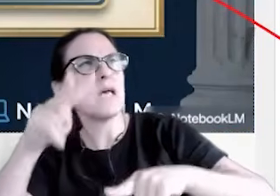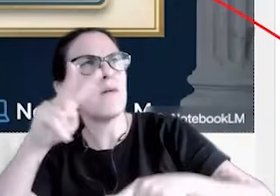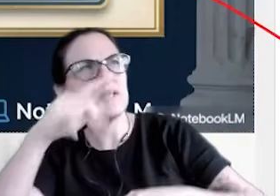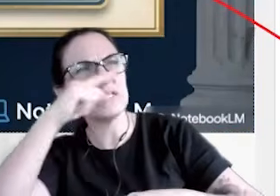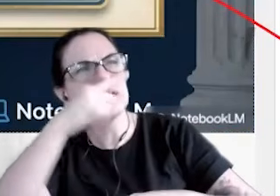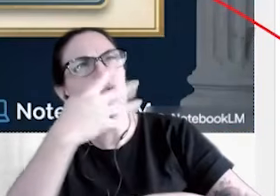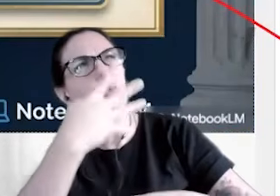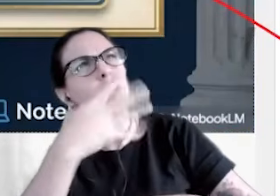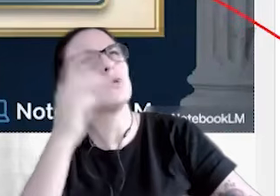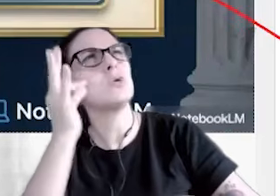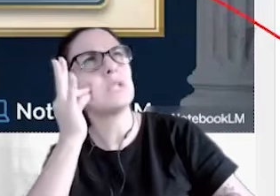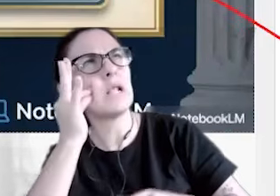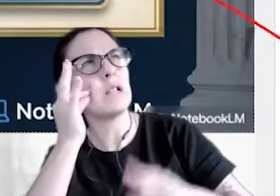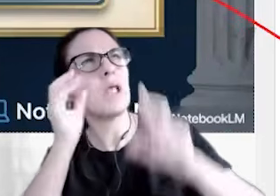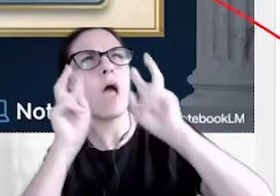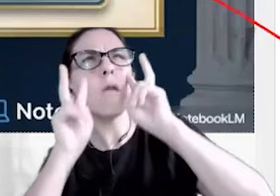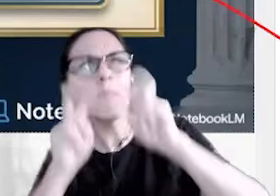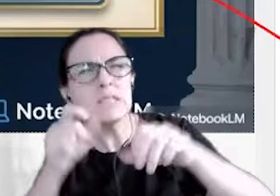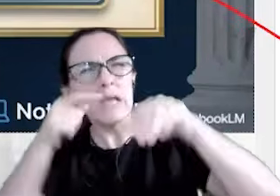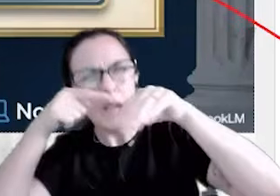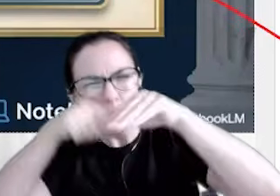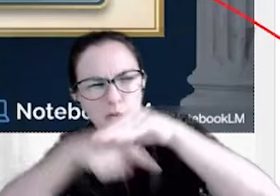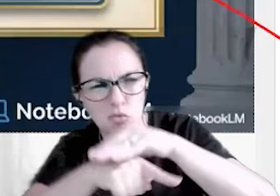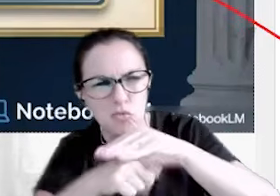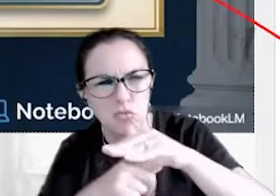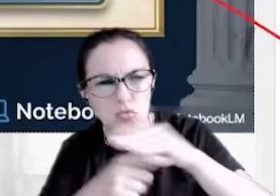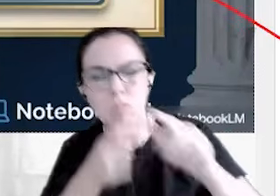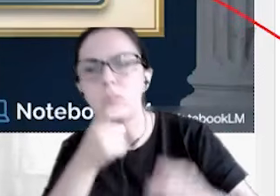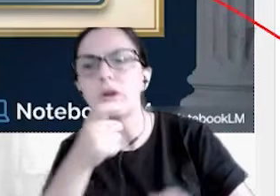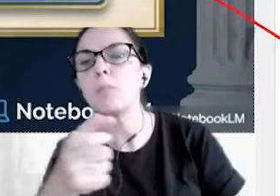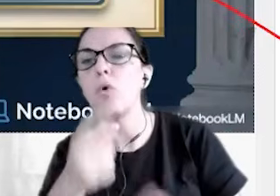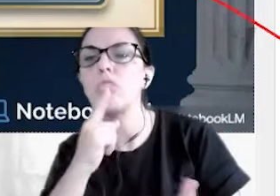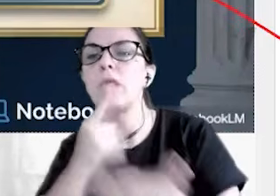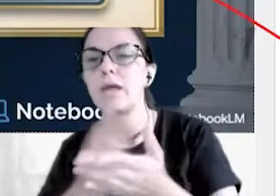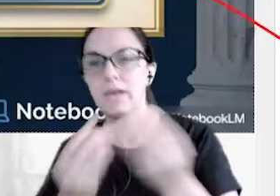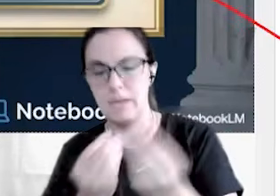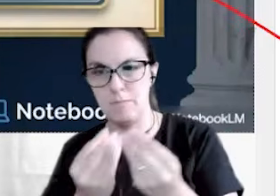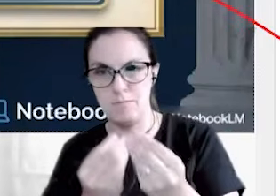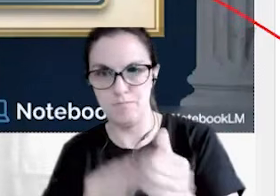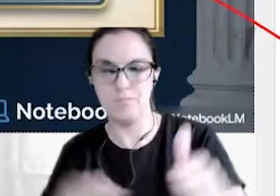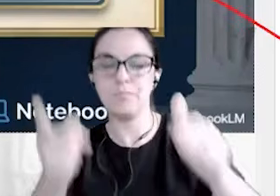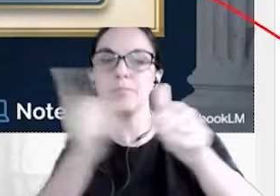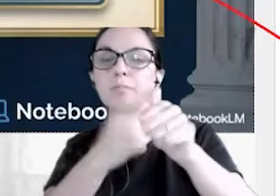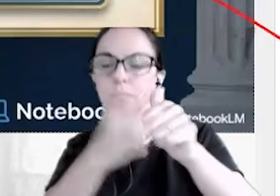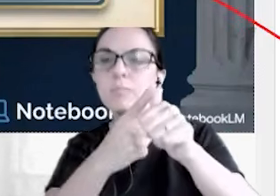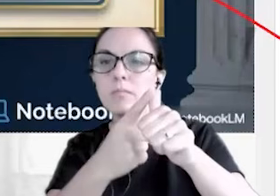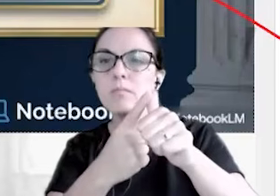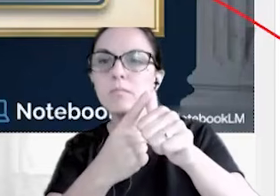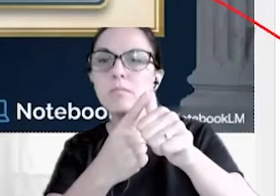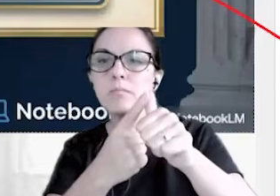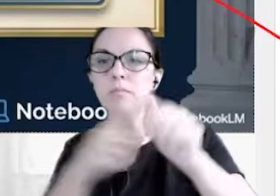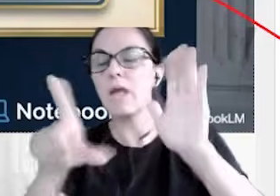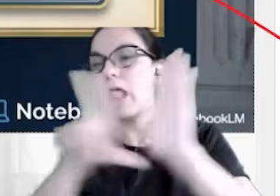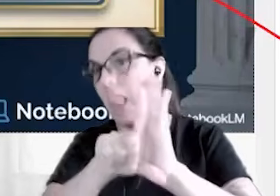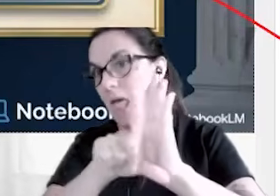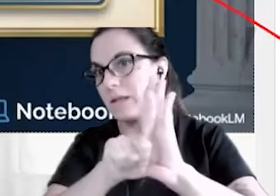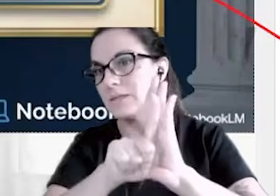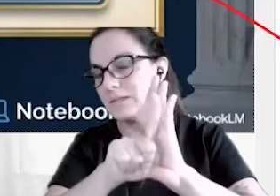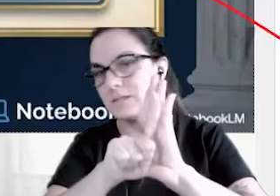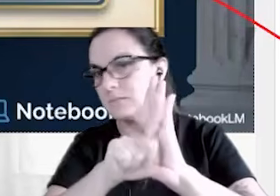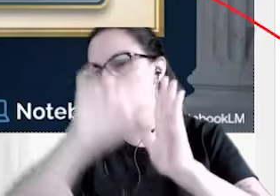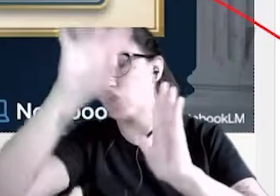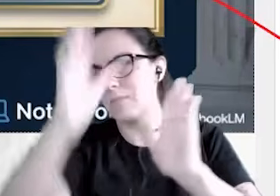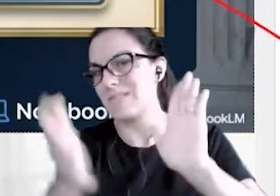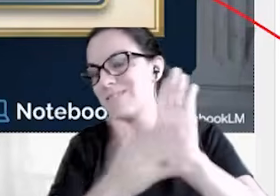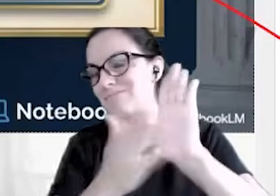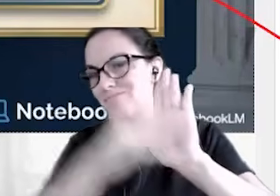dice, punto número 1, y esto lo sabemos todos, la primera interpretación de la ley es la propia letra. Cuando de ahí